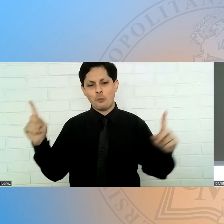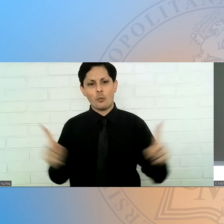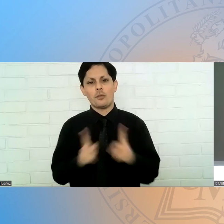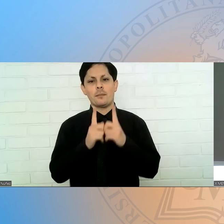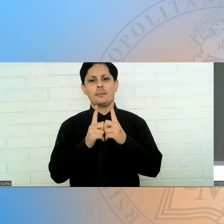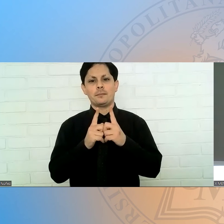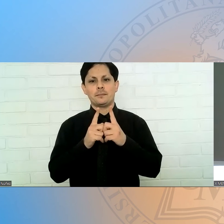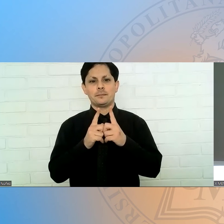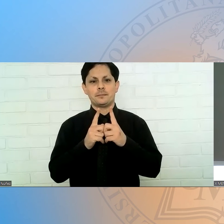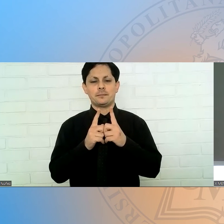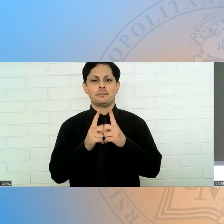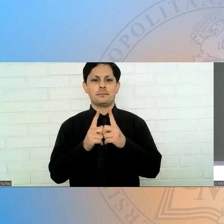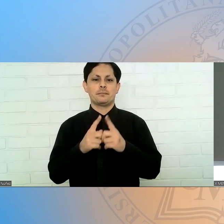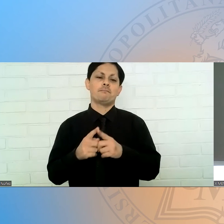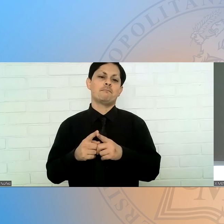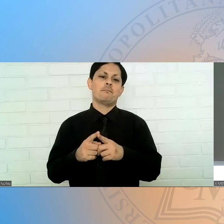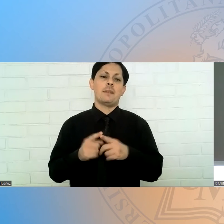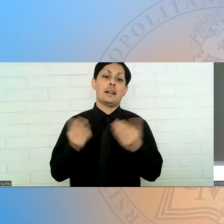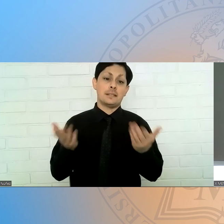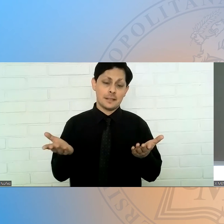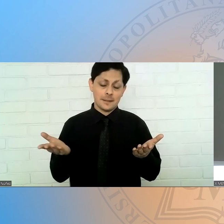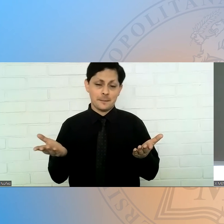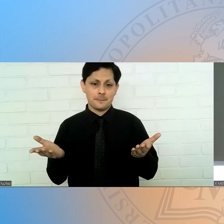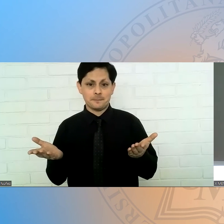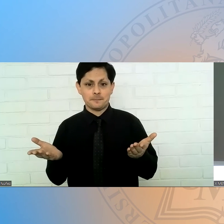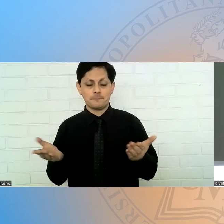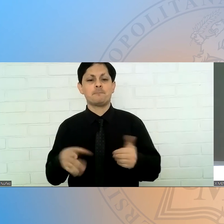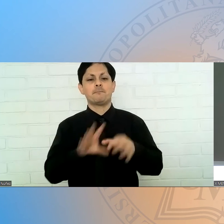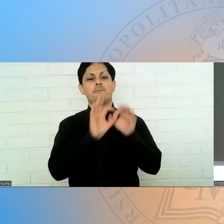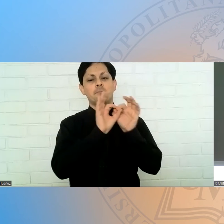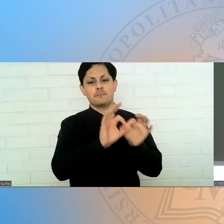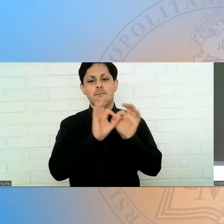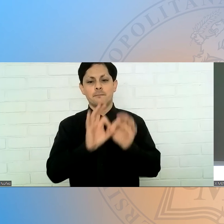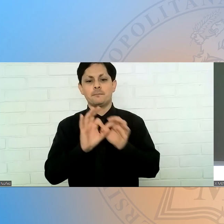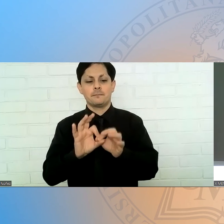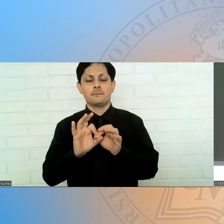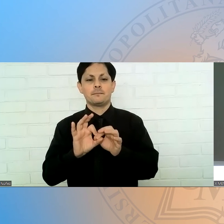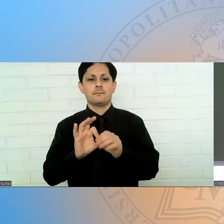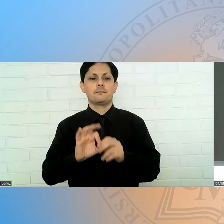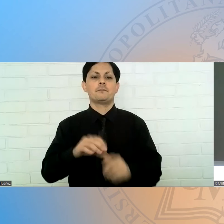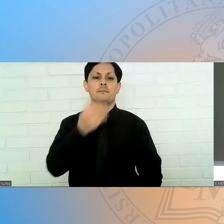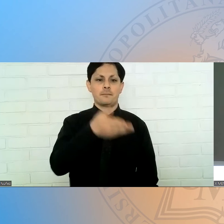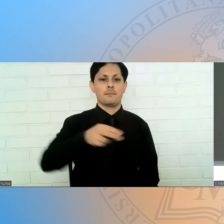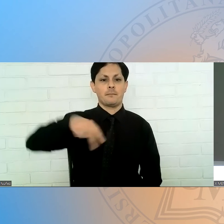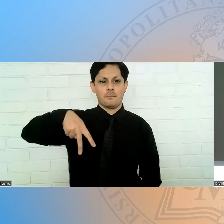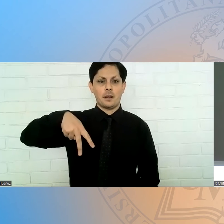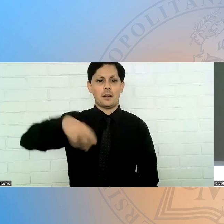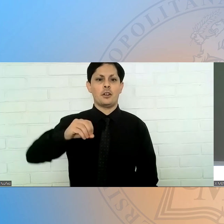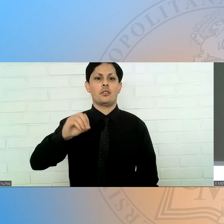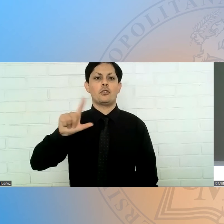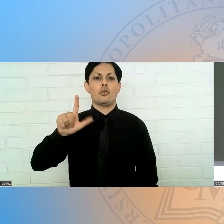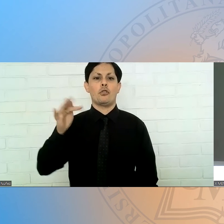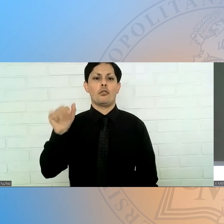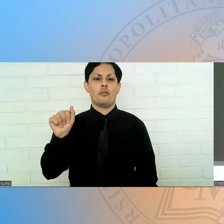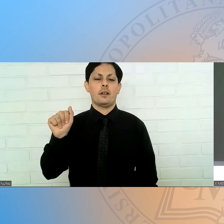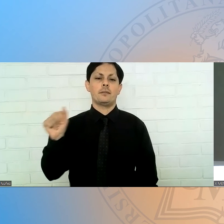de distancia, así que queremos dar las gracias, ¿no es cierto?, a Nolfa Ibáñez, a Sardel Jacob, un gusto